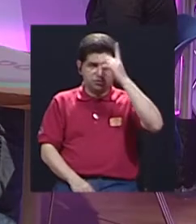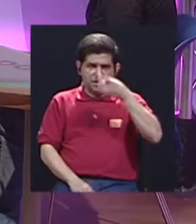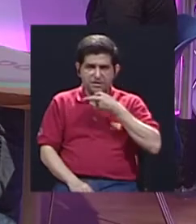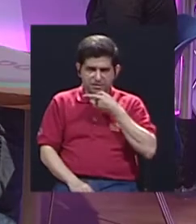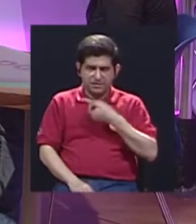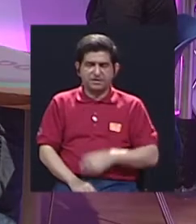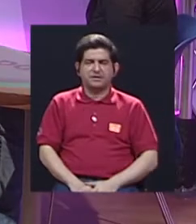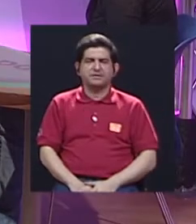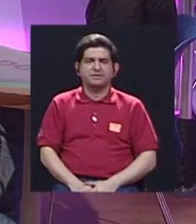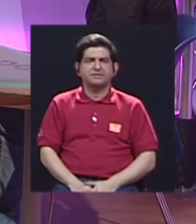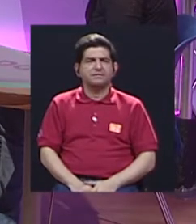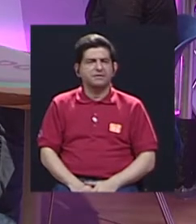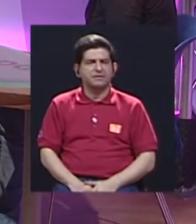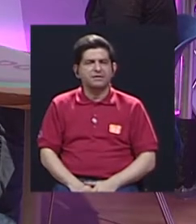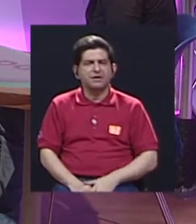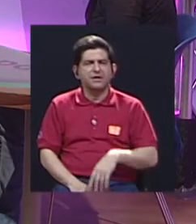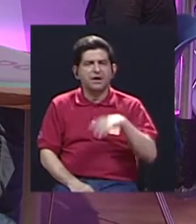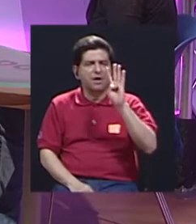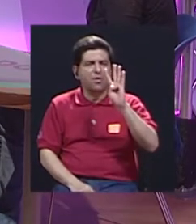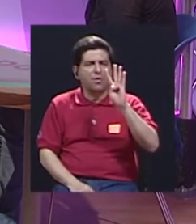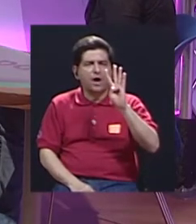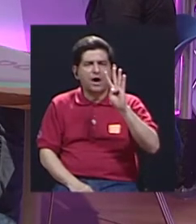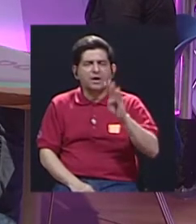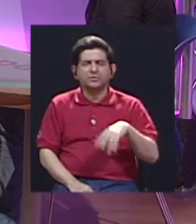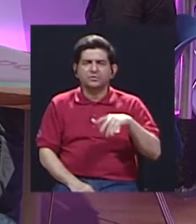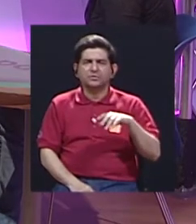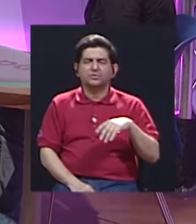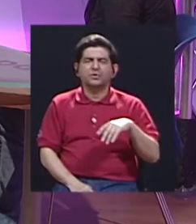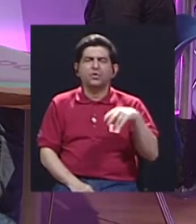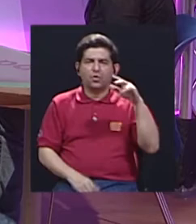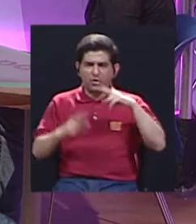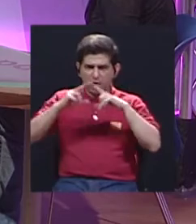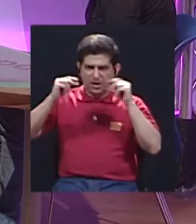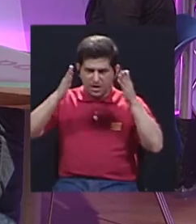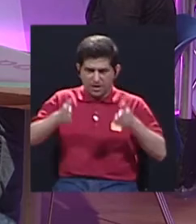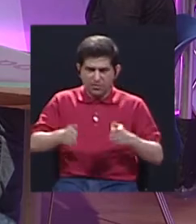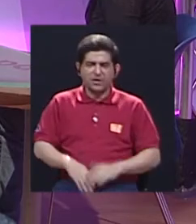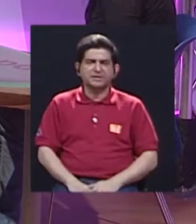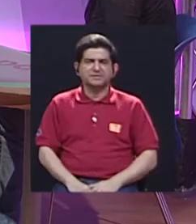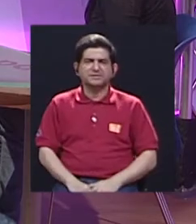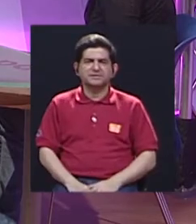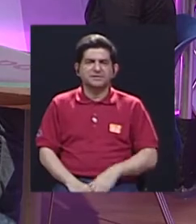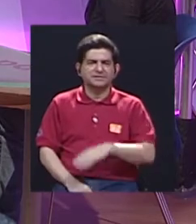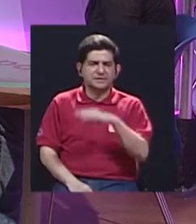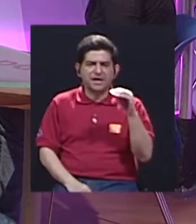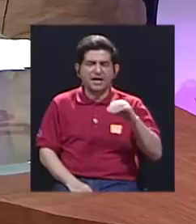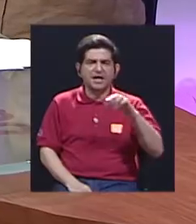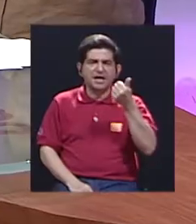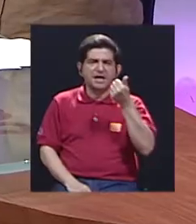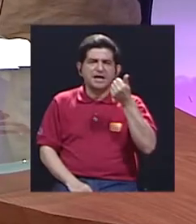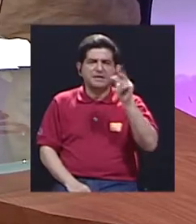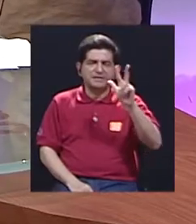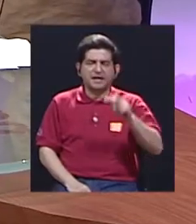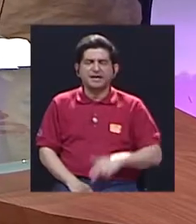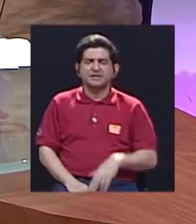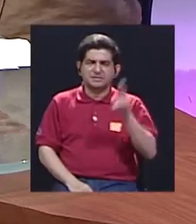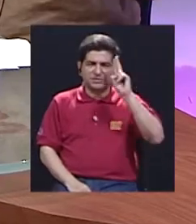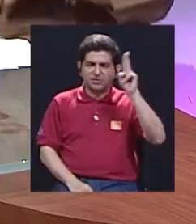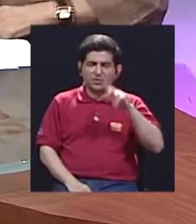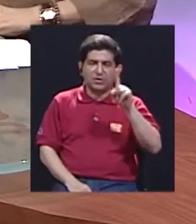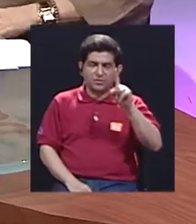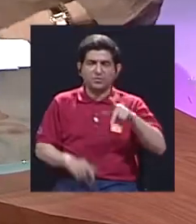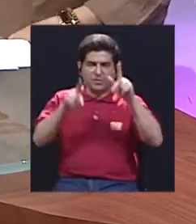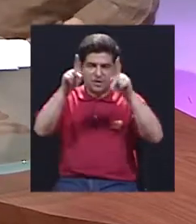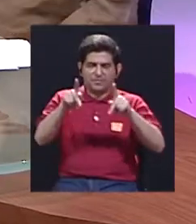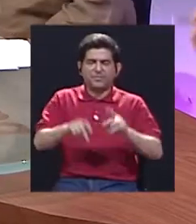dominicanas, ¿cuántas uruguayas? Cuatro nicaragüenses. 13 uruguayos. 13. 13 uruguayos y una española.